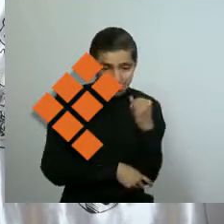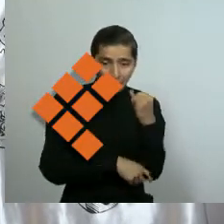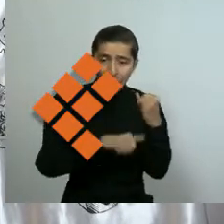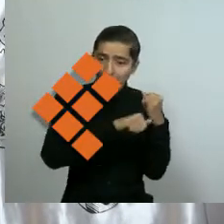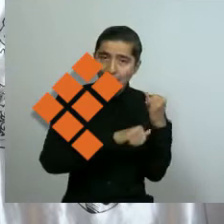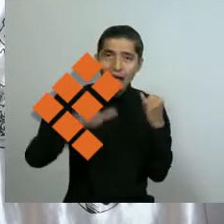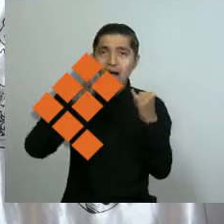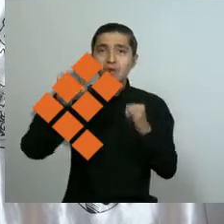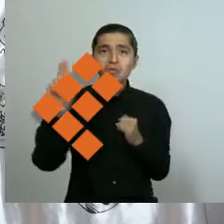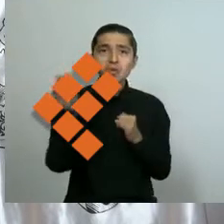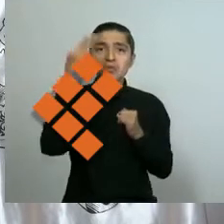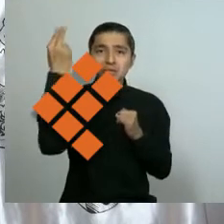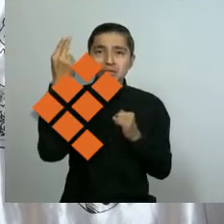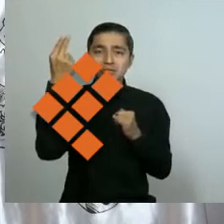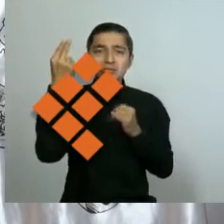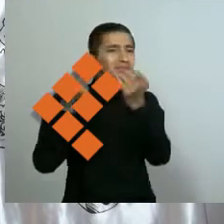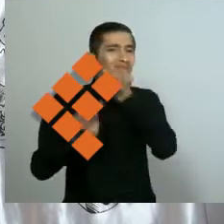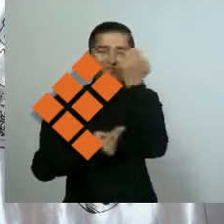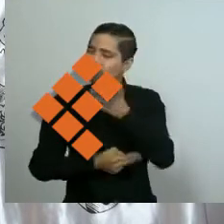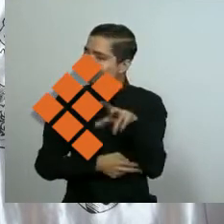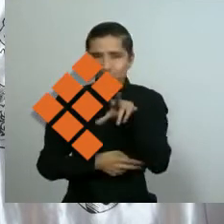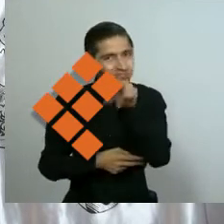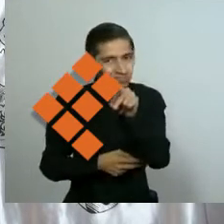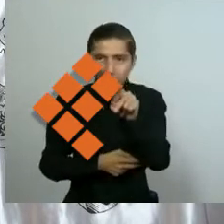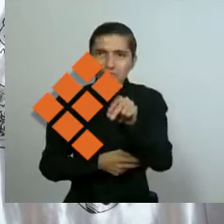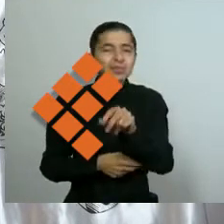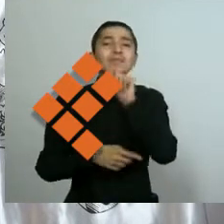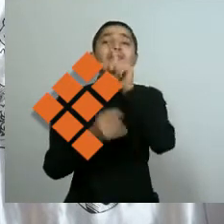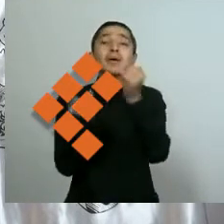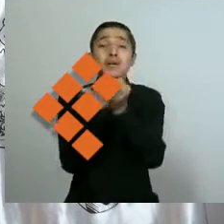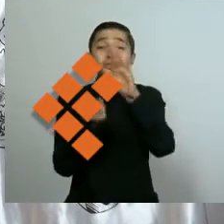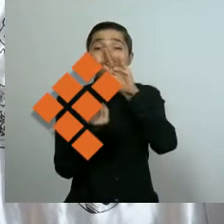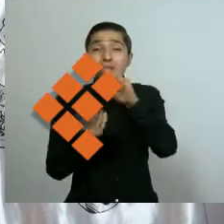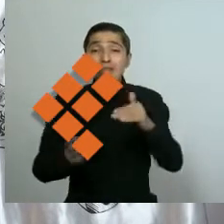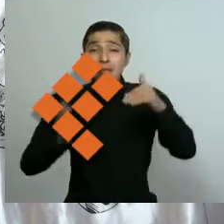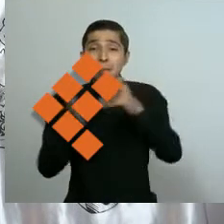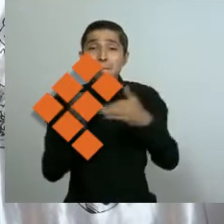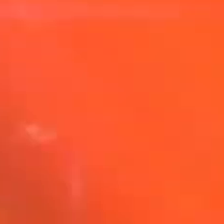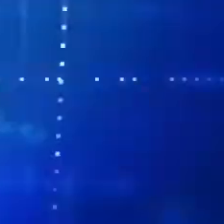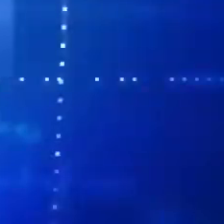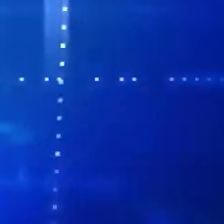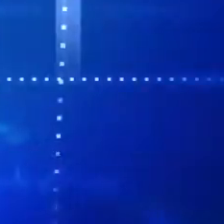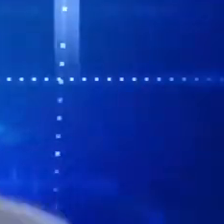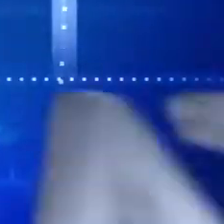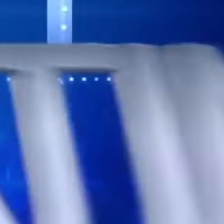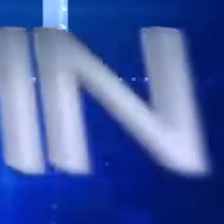hasta universidad. Con información de Juan Pacheco, Agencia Cuadratín.